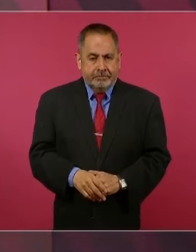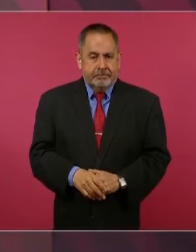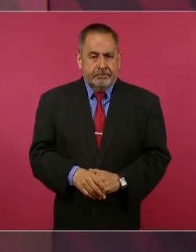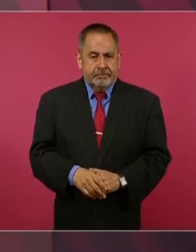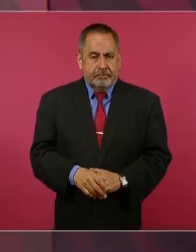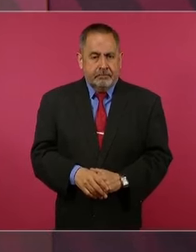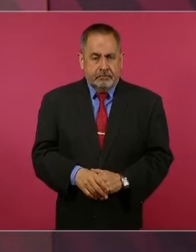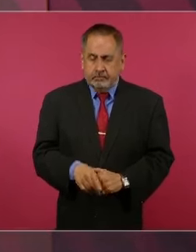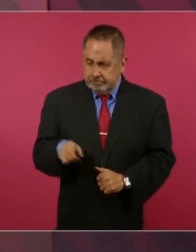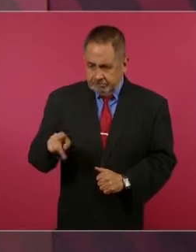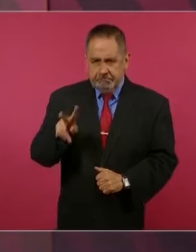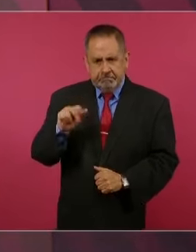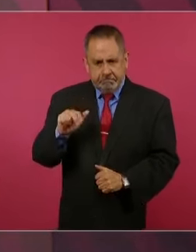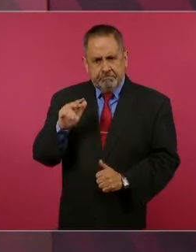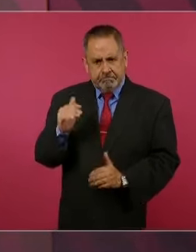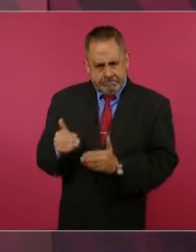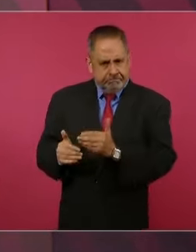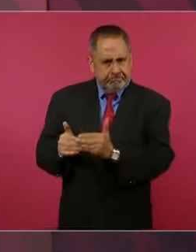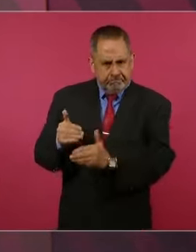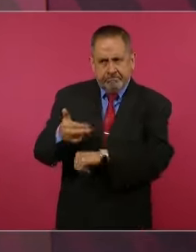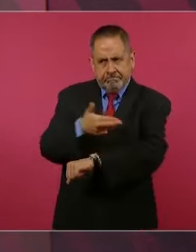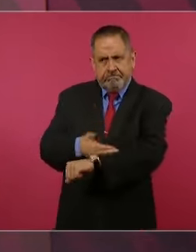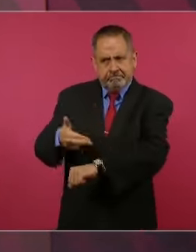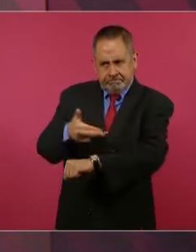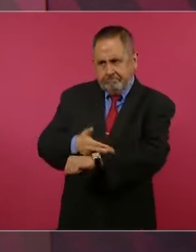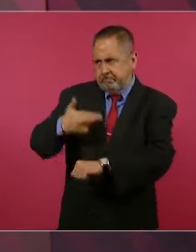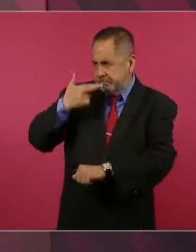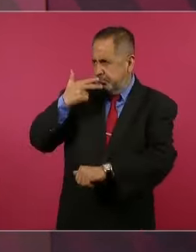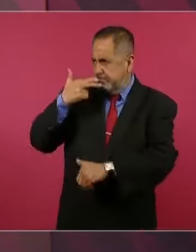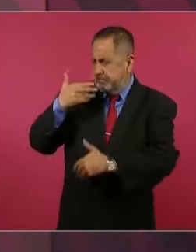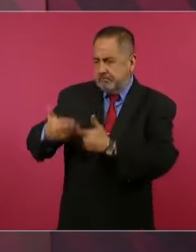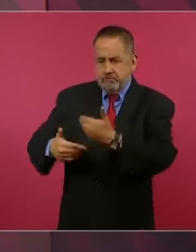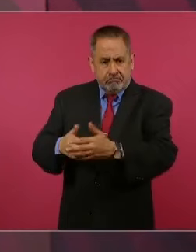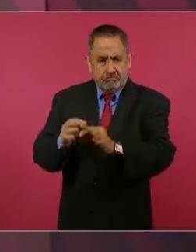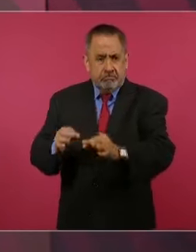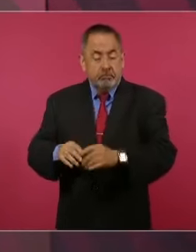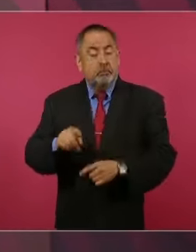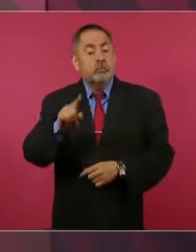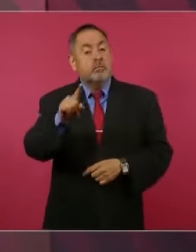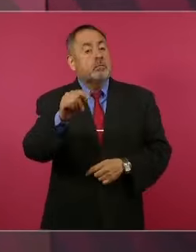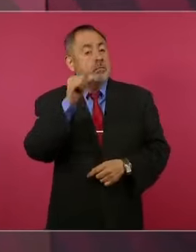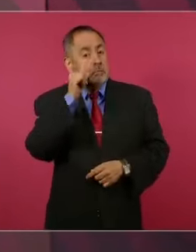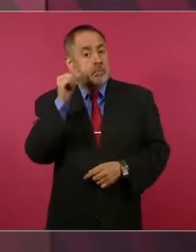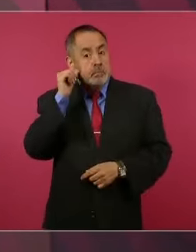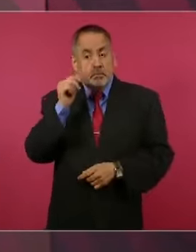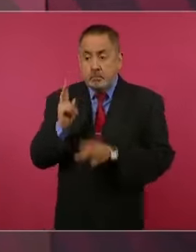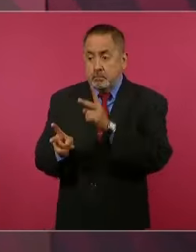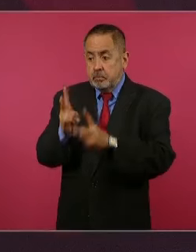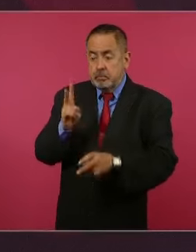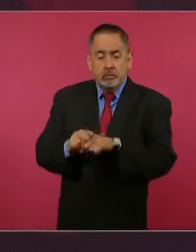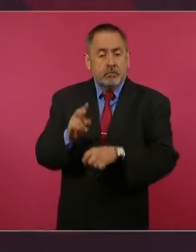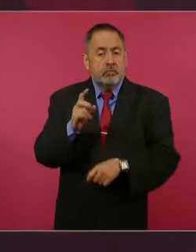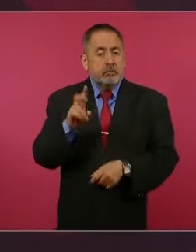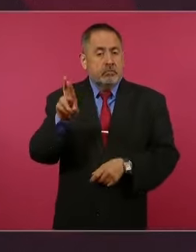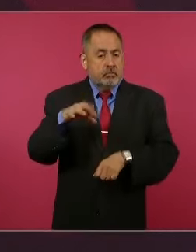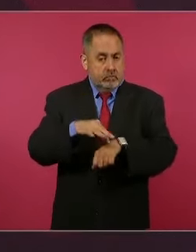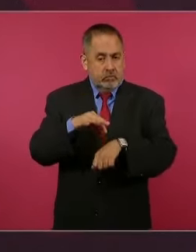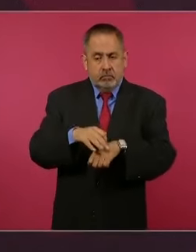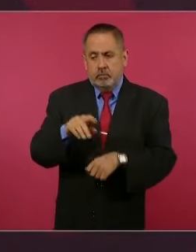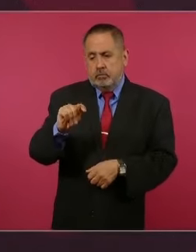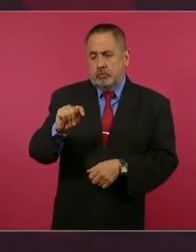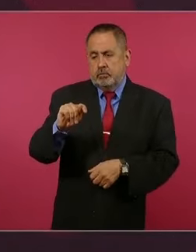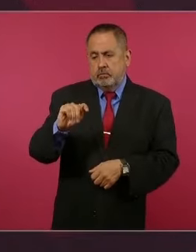ya ahí vamos avanzando Y ayer que hablé con el doctor Terán